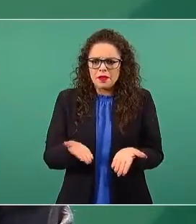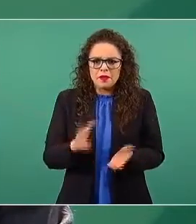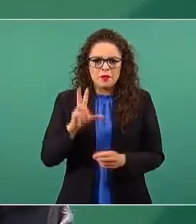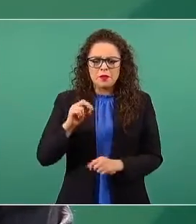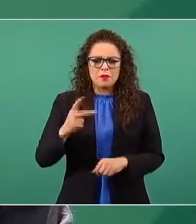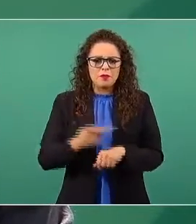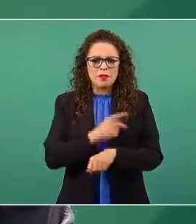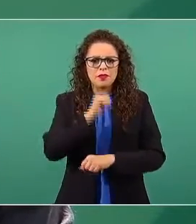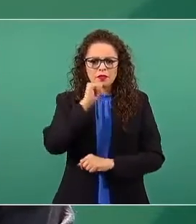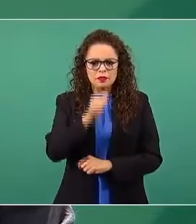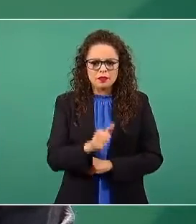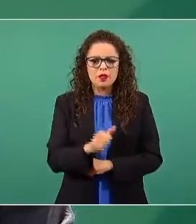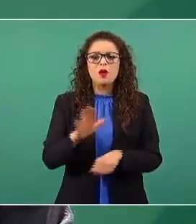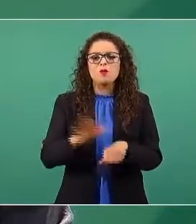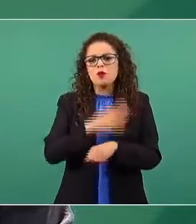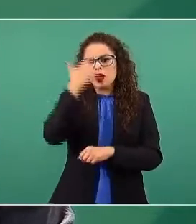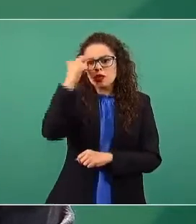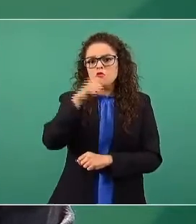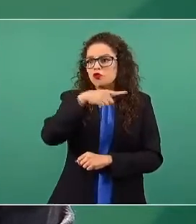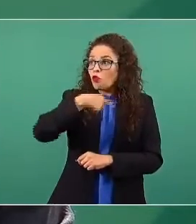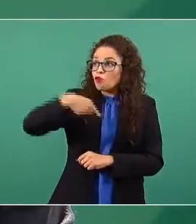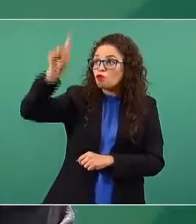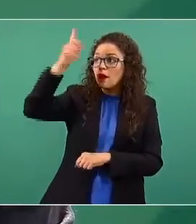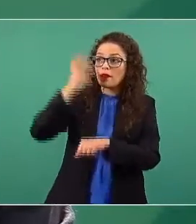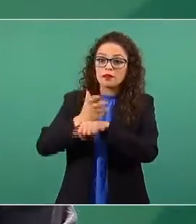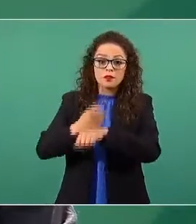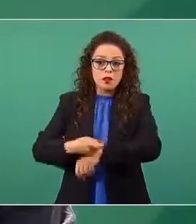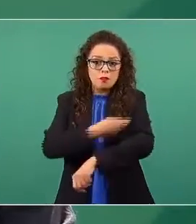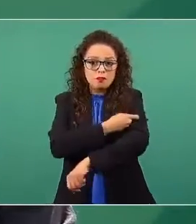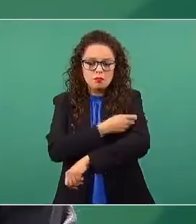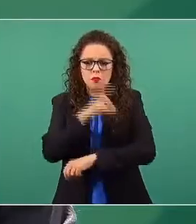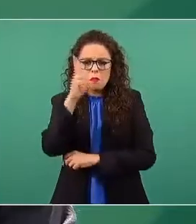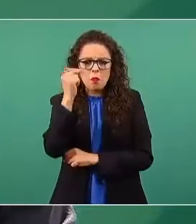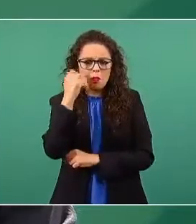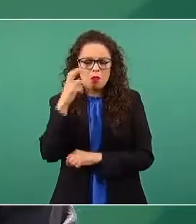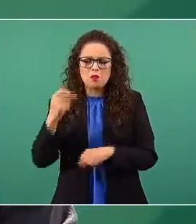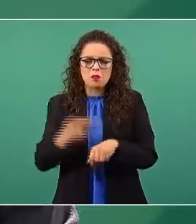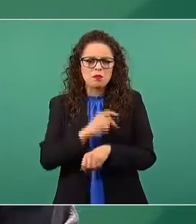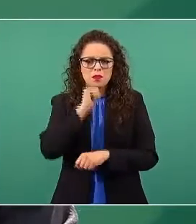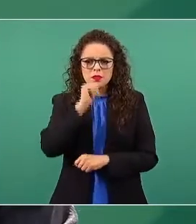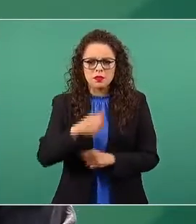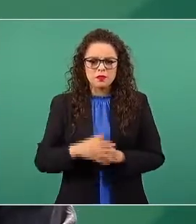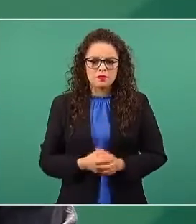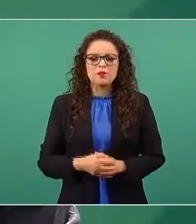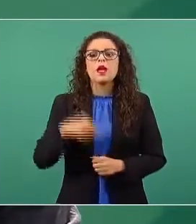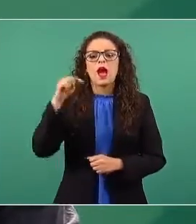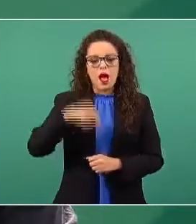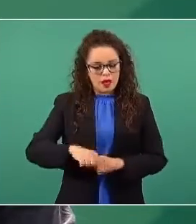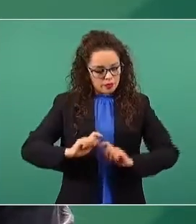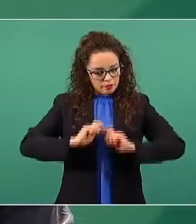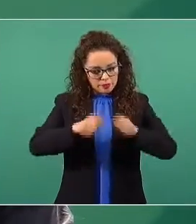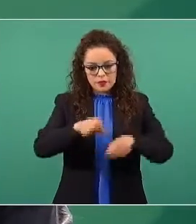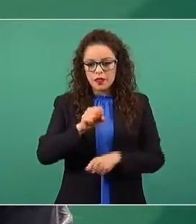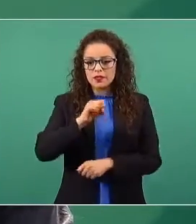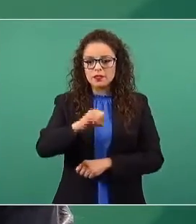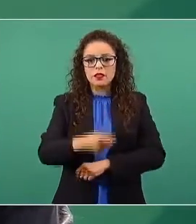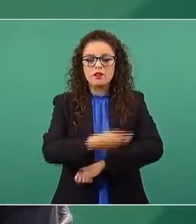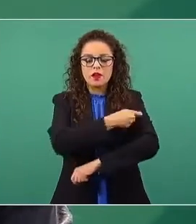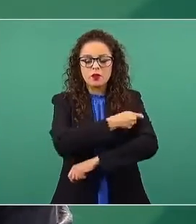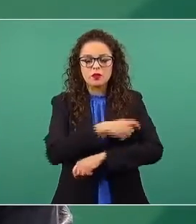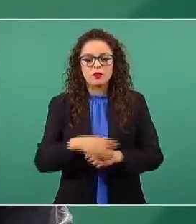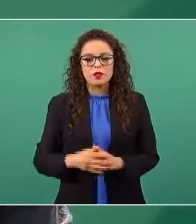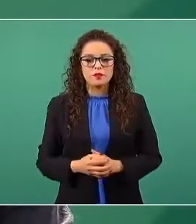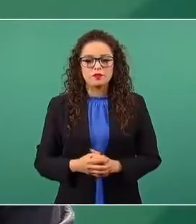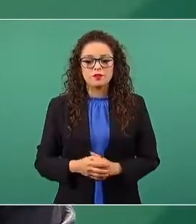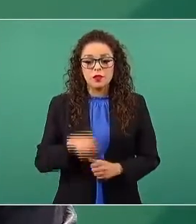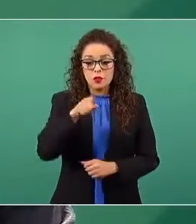sido la razón que le llevó a vacunarse del otro lado de la frontera. Y aquí se le puede vacunar. Si usted tiene claridad de